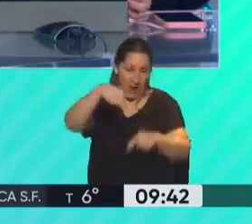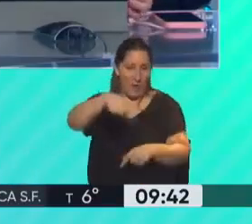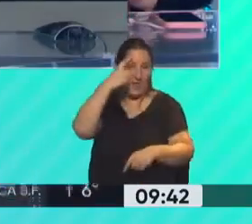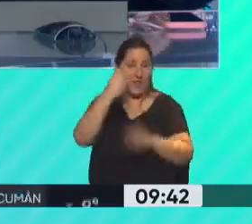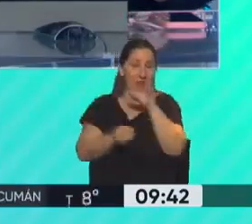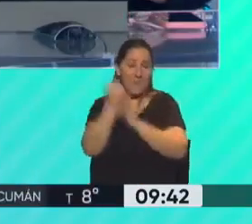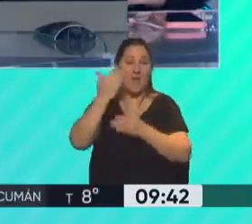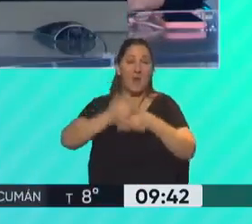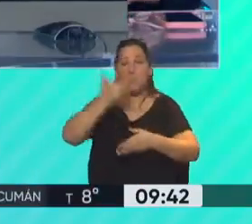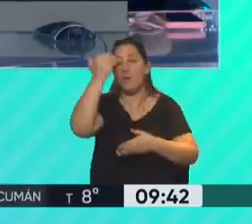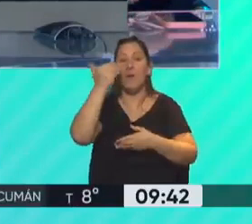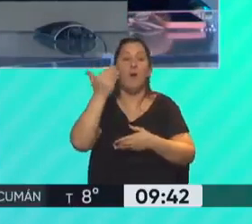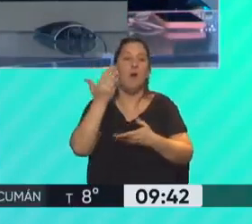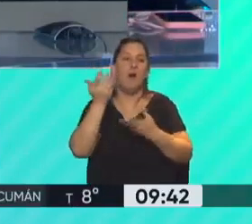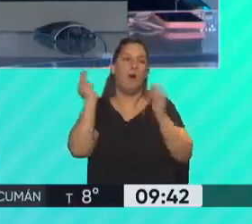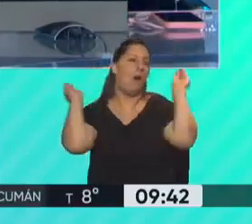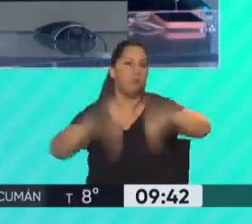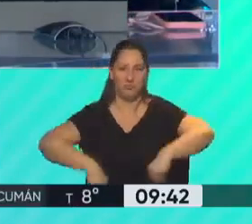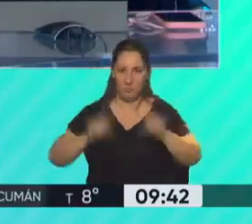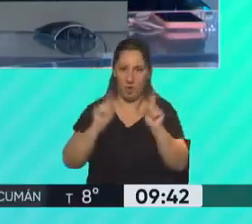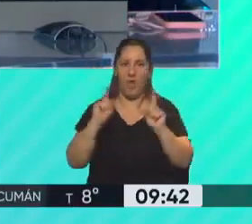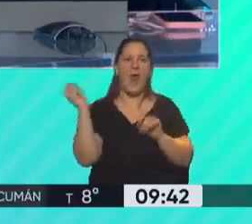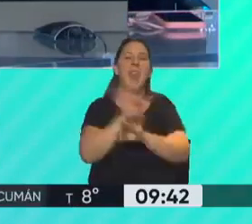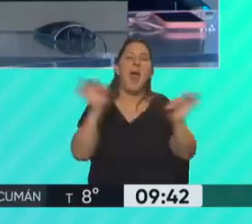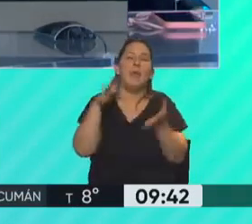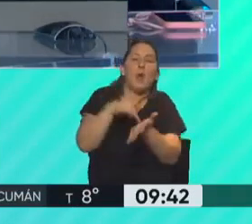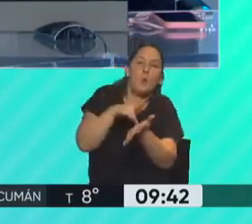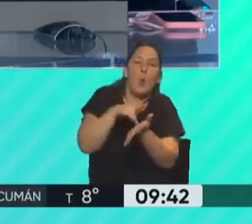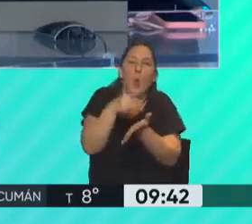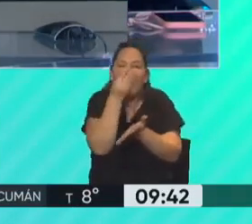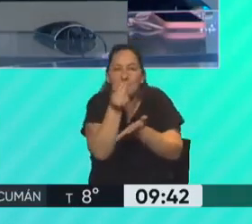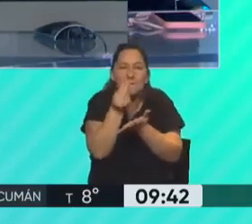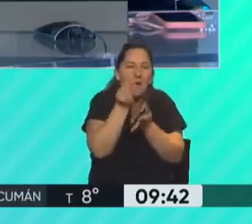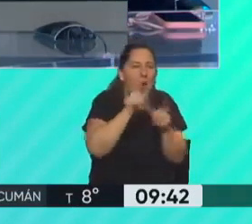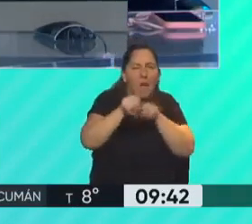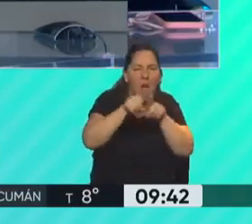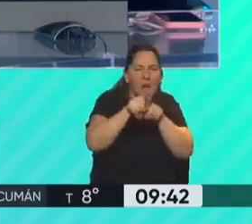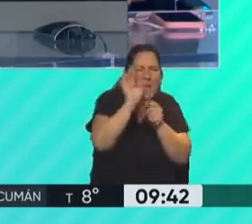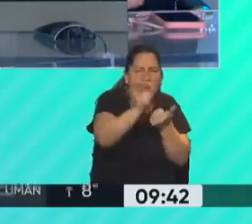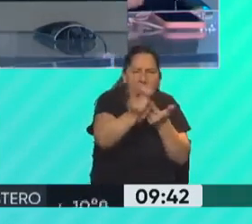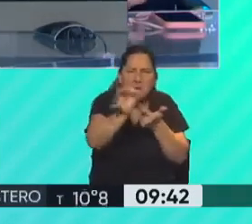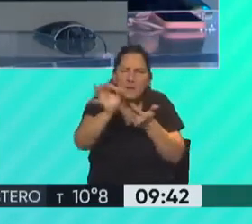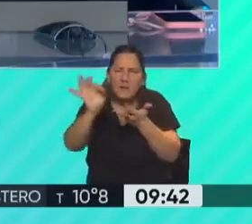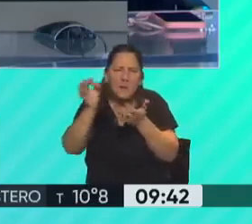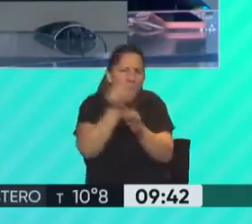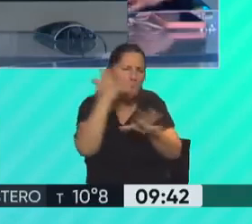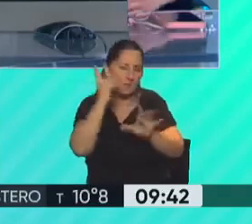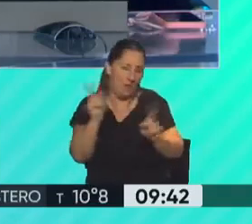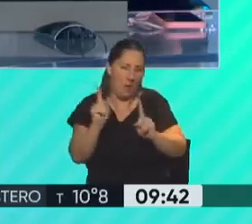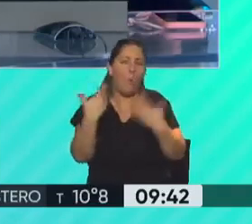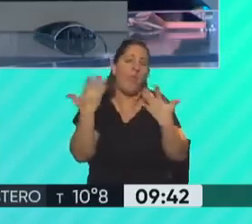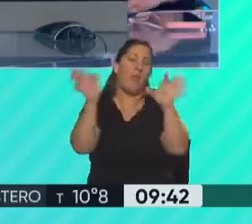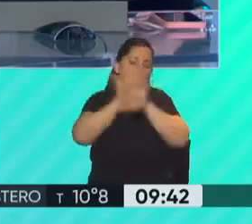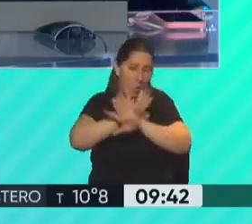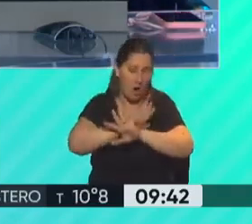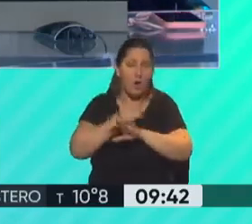se produce una caída brusca y va nadie es un gurú no puede estudiar todas las carreras y por ahí me puedo equivocar yo lo que pienso es que